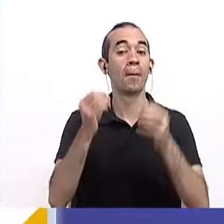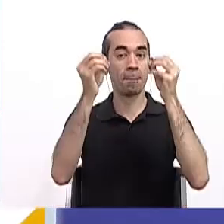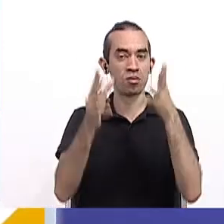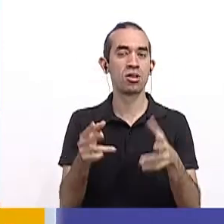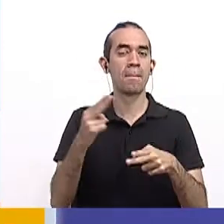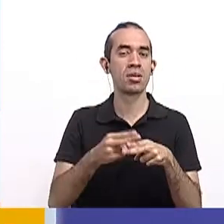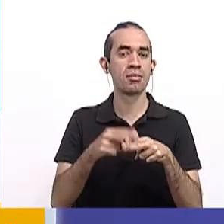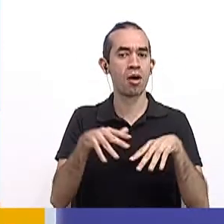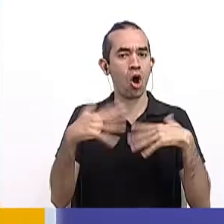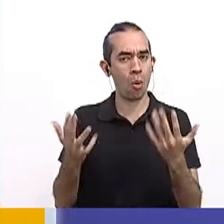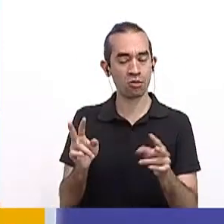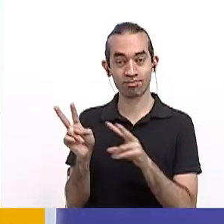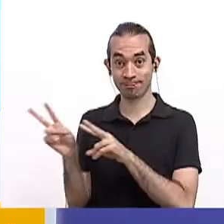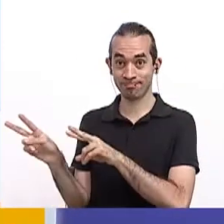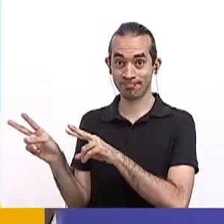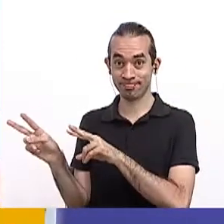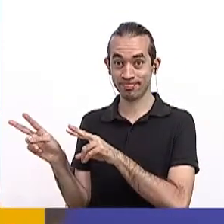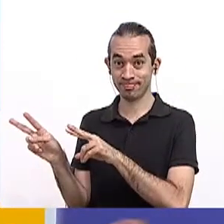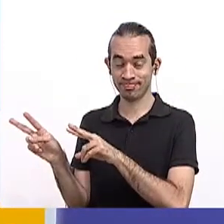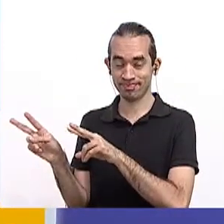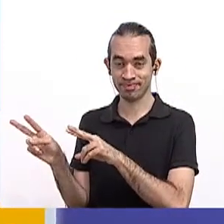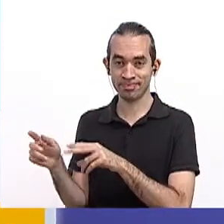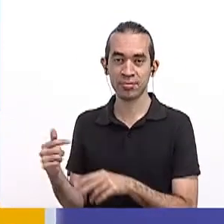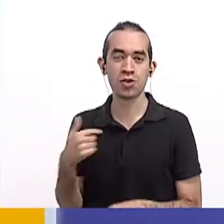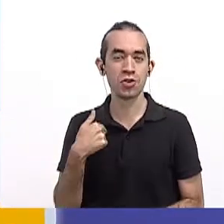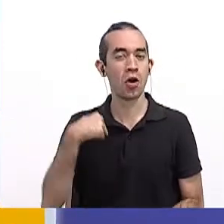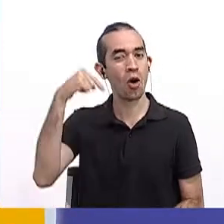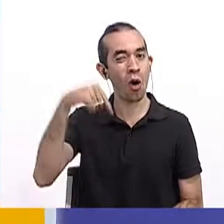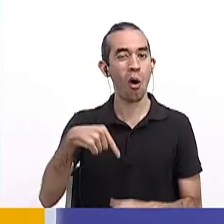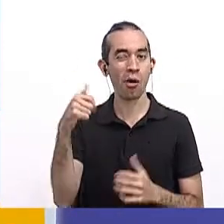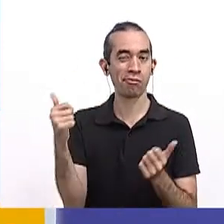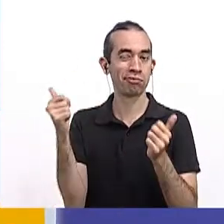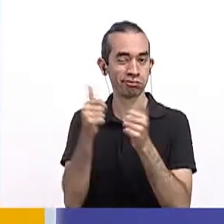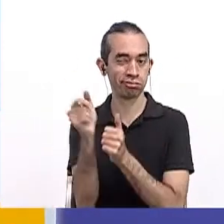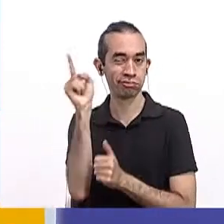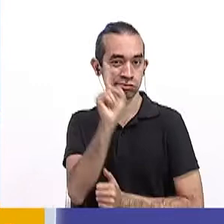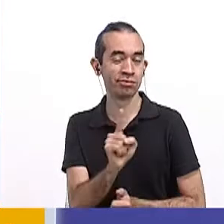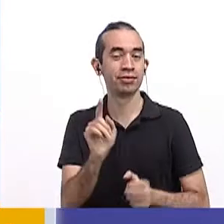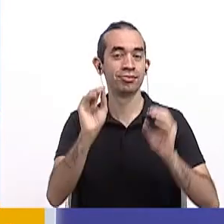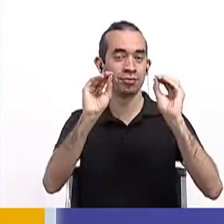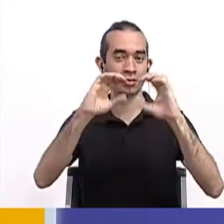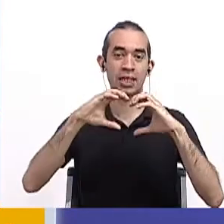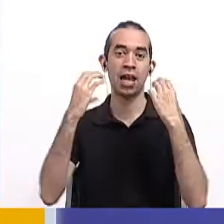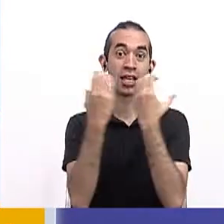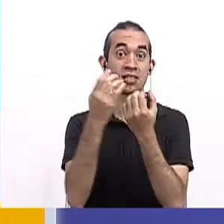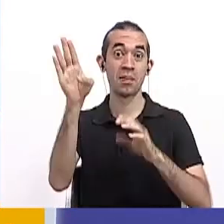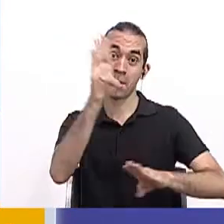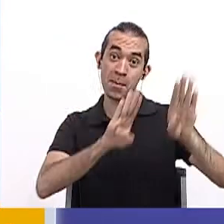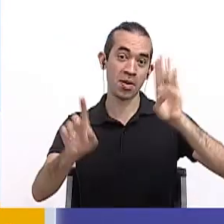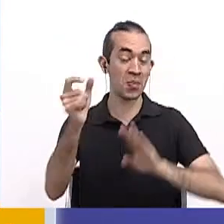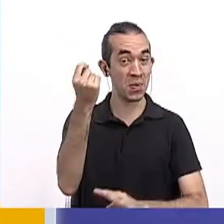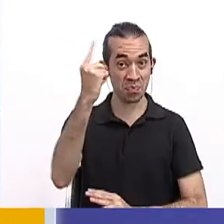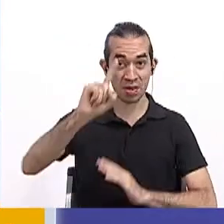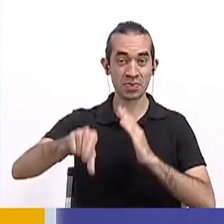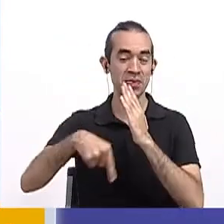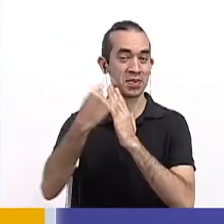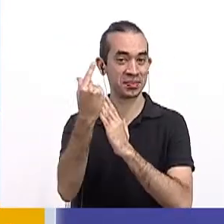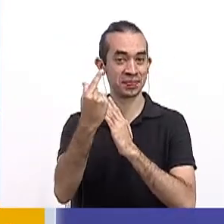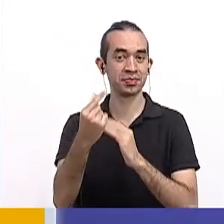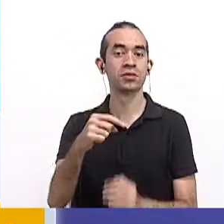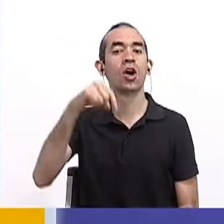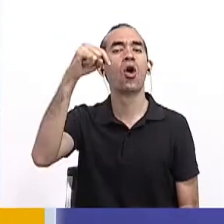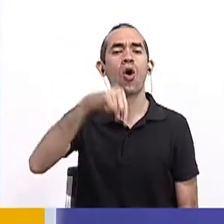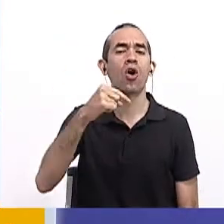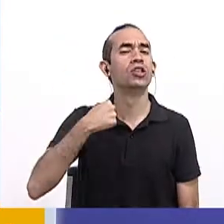profesora Carolina Serrano Guillén y estoy hoy para acompañarles en la clase de biología para 11º año. El día